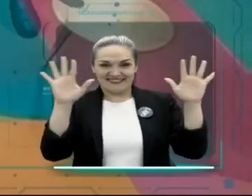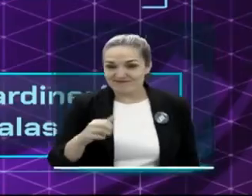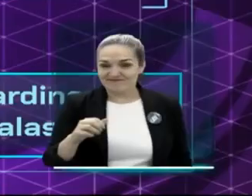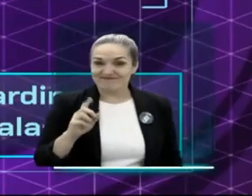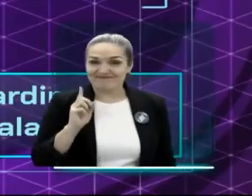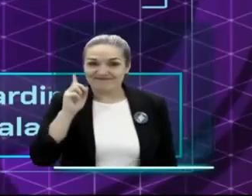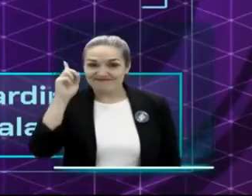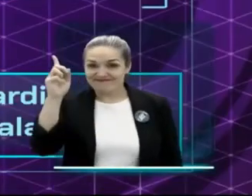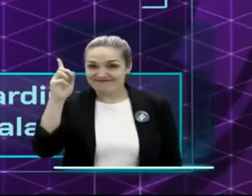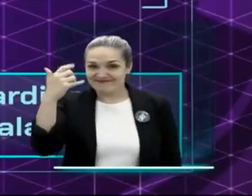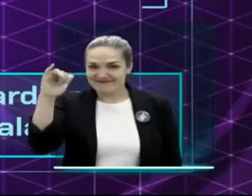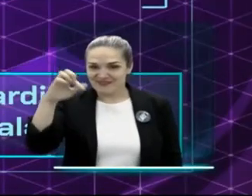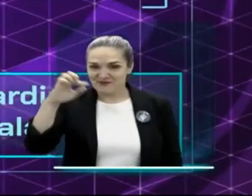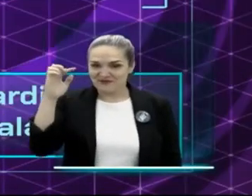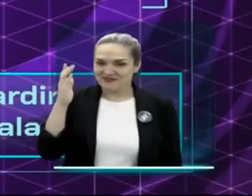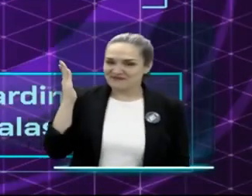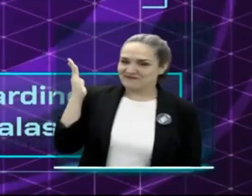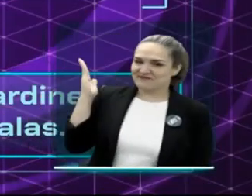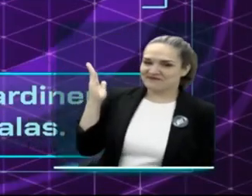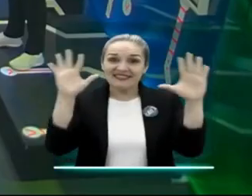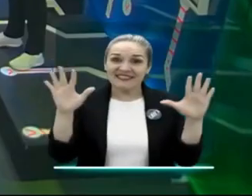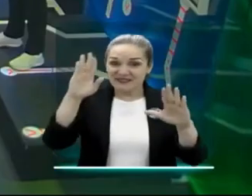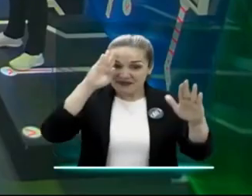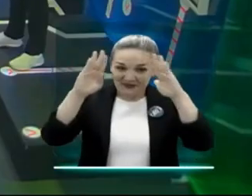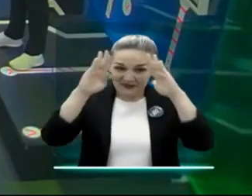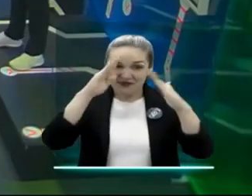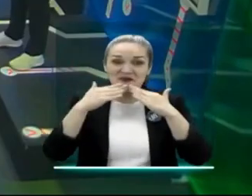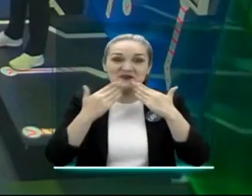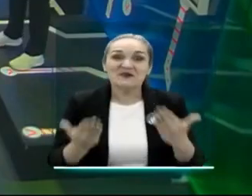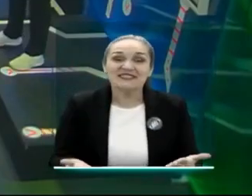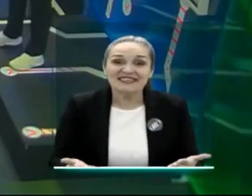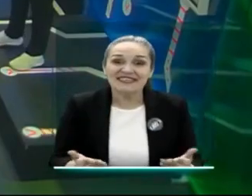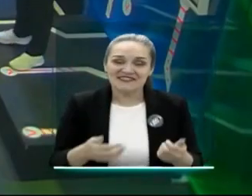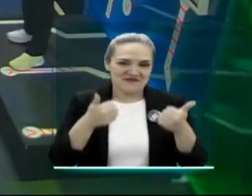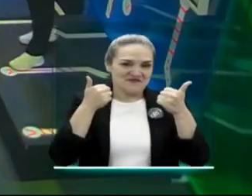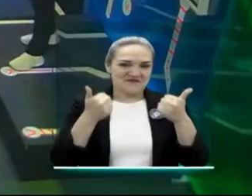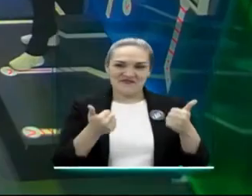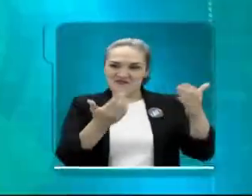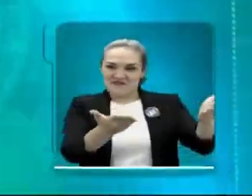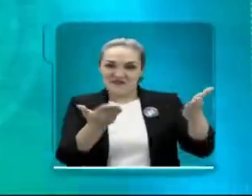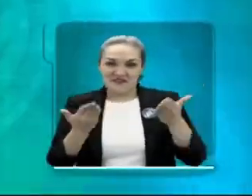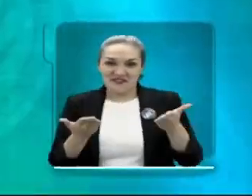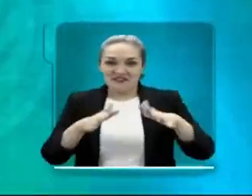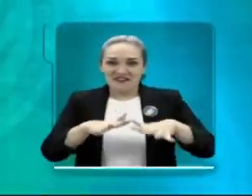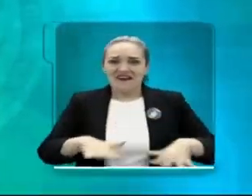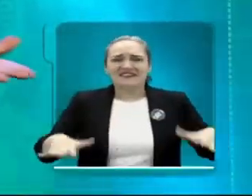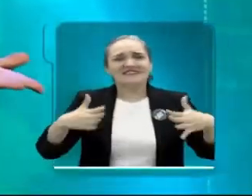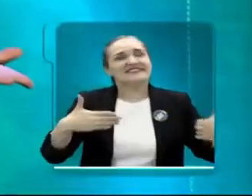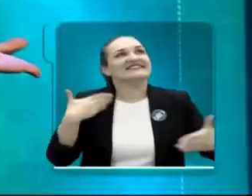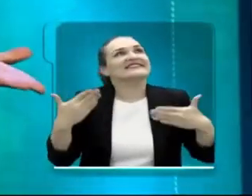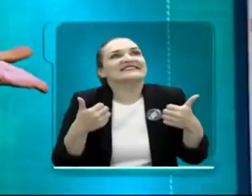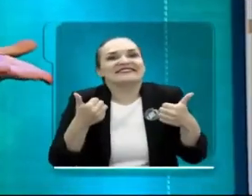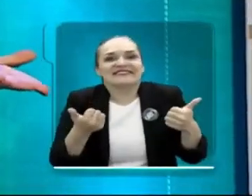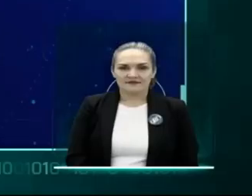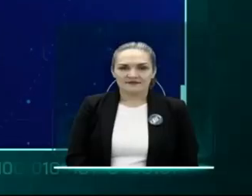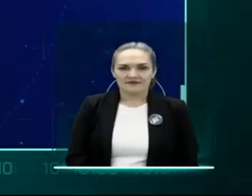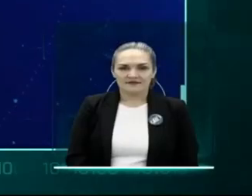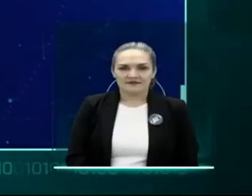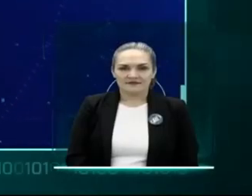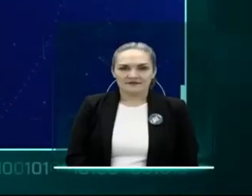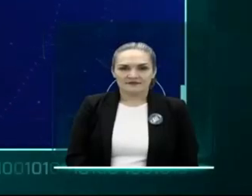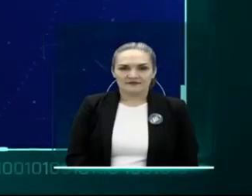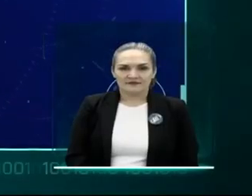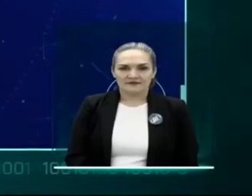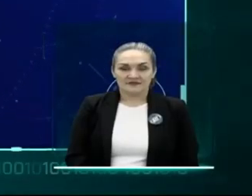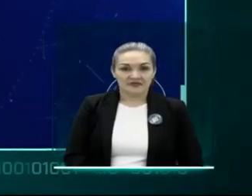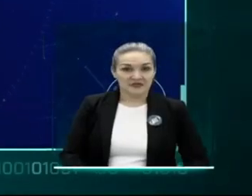nada menos que la ministra de TIC, Sandra Milena Urrutia Pérez. Bienvenida a esta agencia. Muchas Qué alegría gracias. Que nos estés acompañando, ministra.